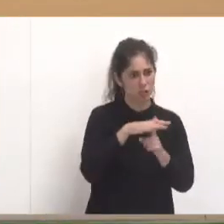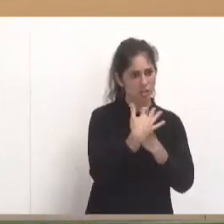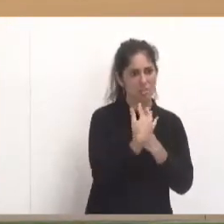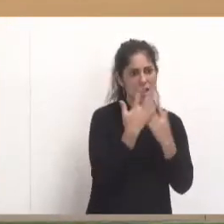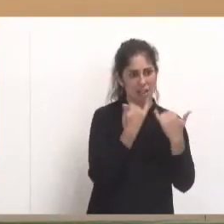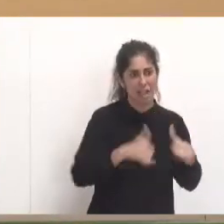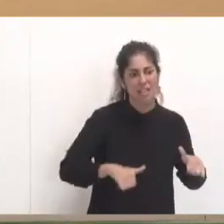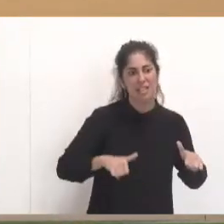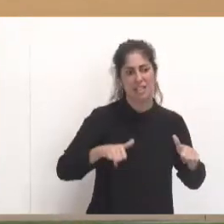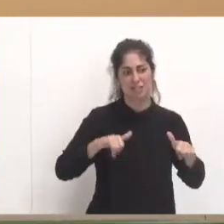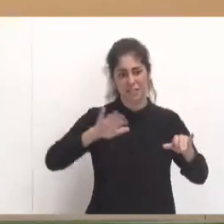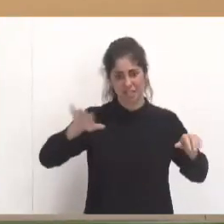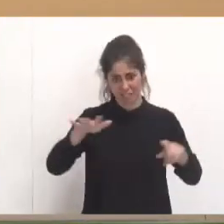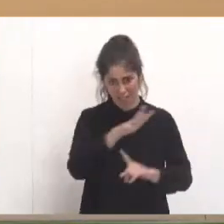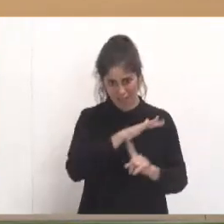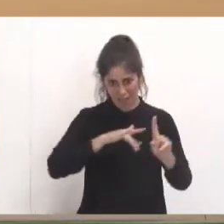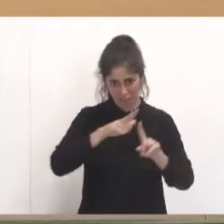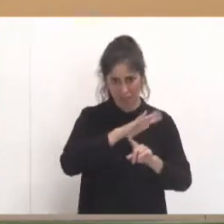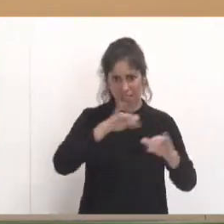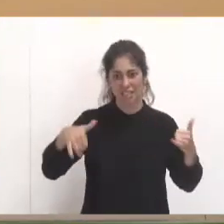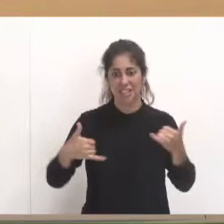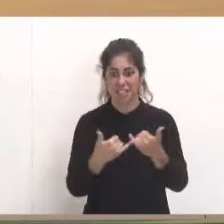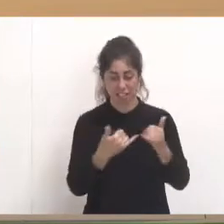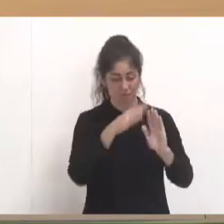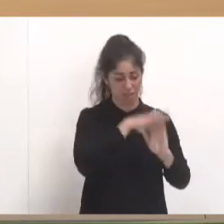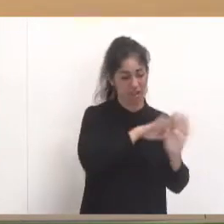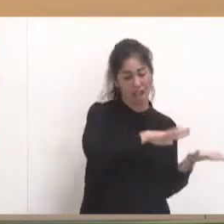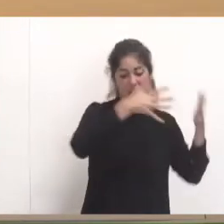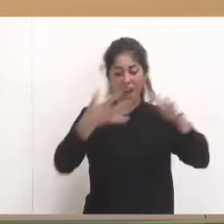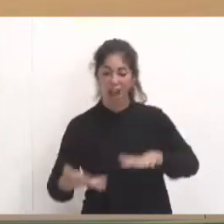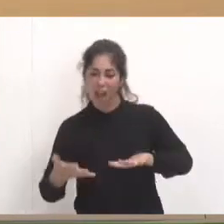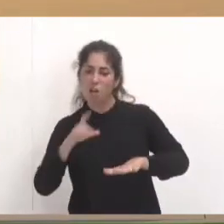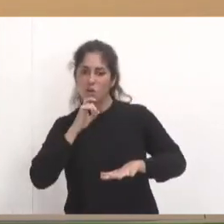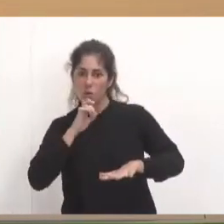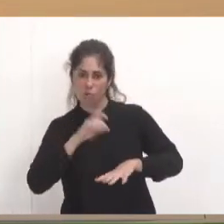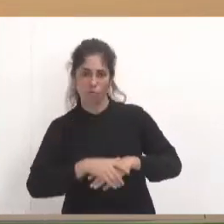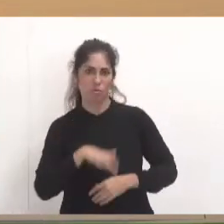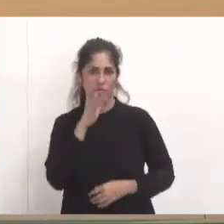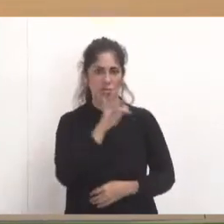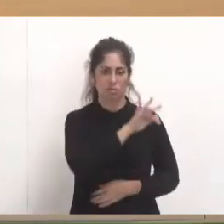transcurrido el primer año desde su adopción. Tiene la palabra.